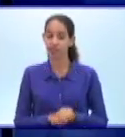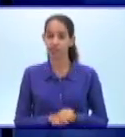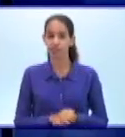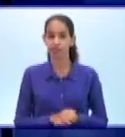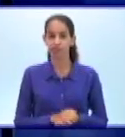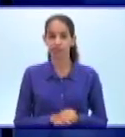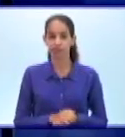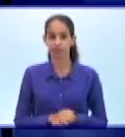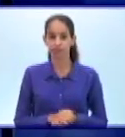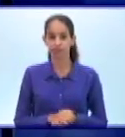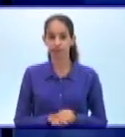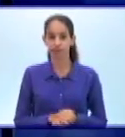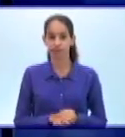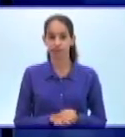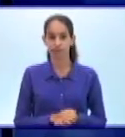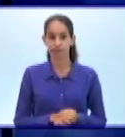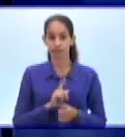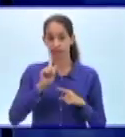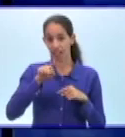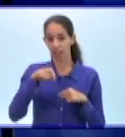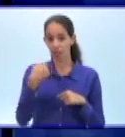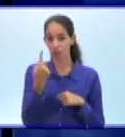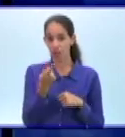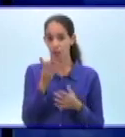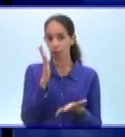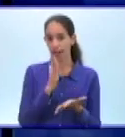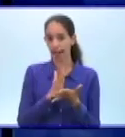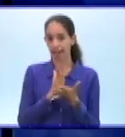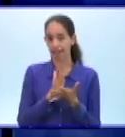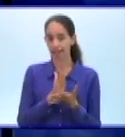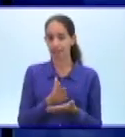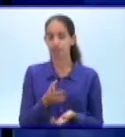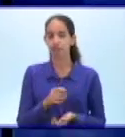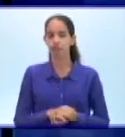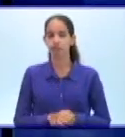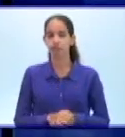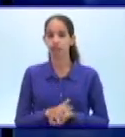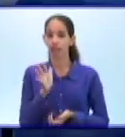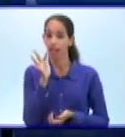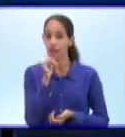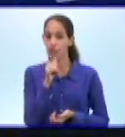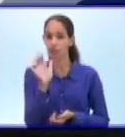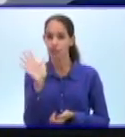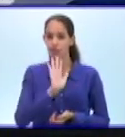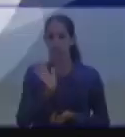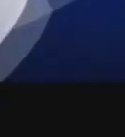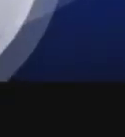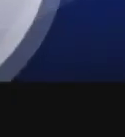transitables. Hasta que nos volvamos a ver, que tengan días muy bonitos.